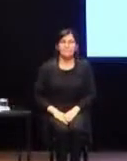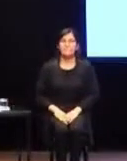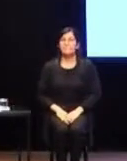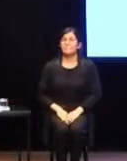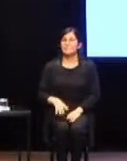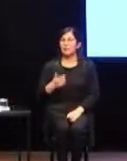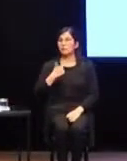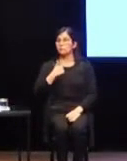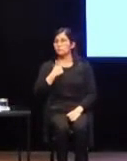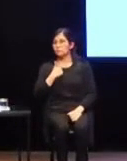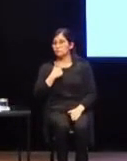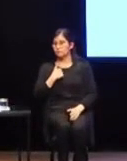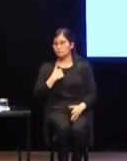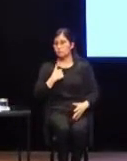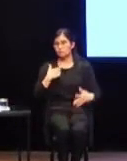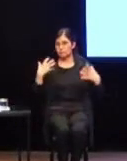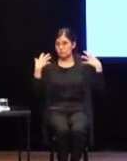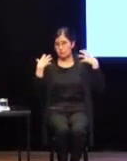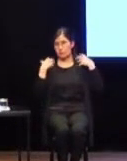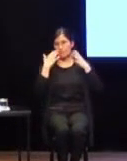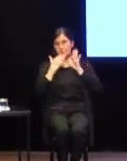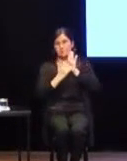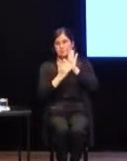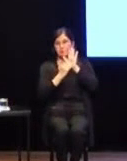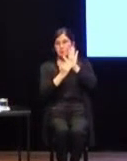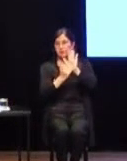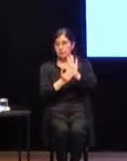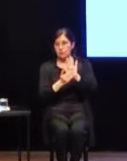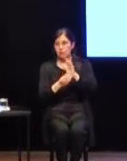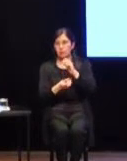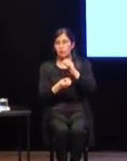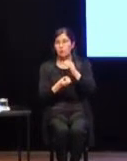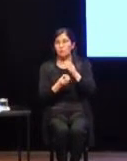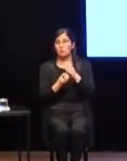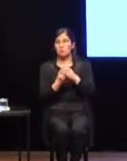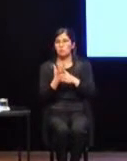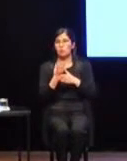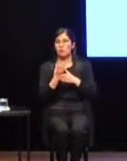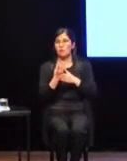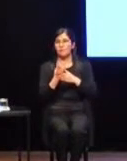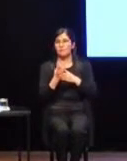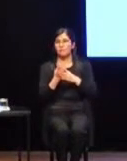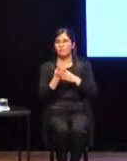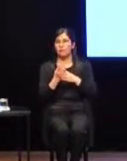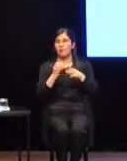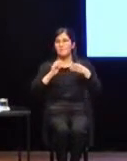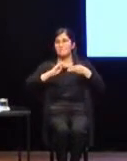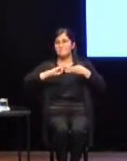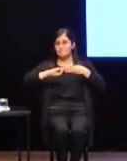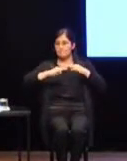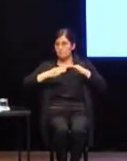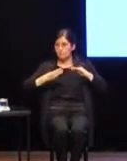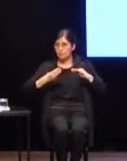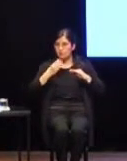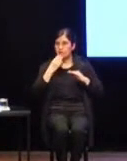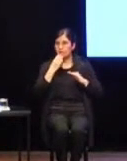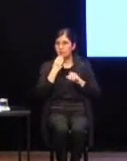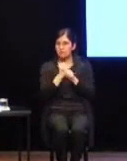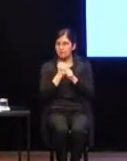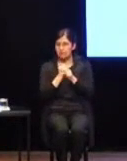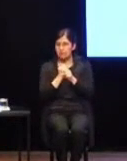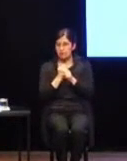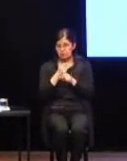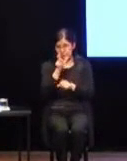me tocó presentar el módulo de calidad y seguridad del paciente en relación a la gestión